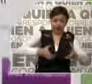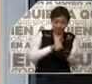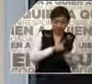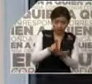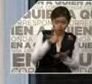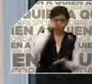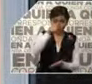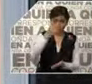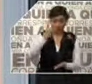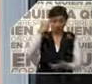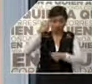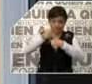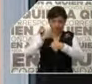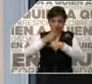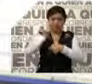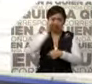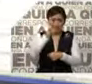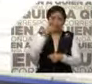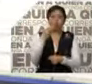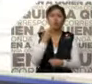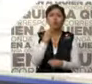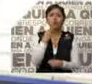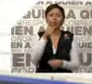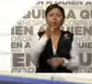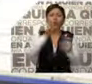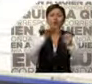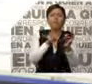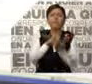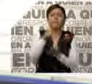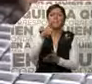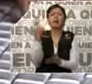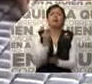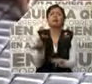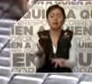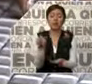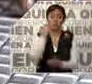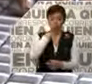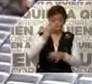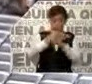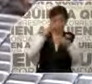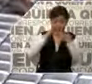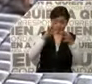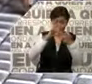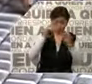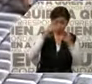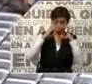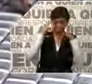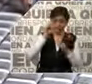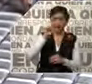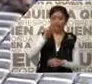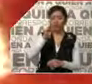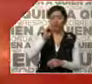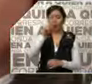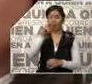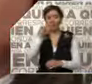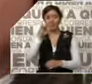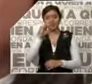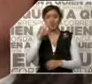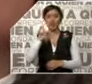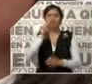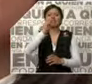deben notificarle qué es el uso que les van a dar? Hoy con Manzanitas le hablaremos sobre el aviso de privacidad. El aviso de privacidad lo que quiere